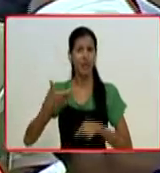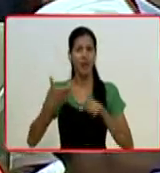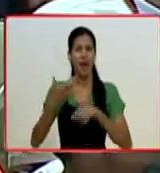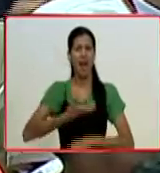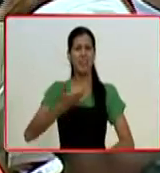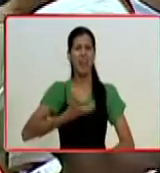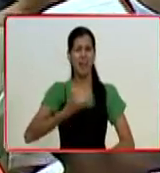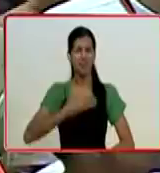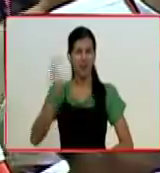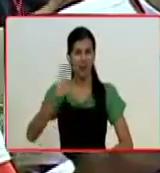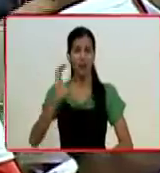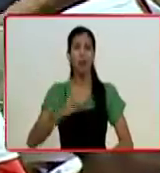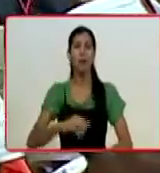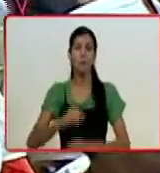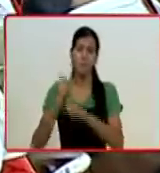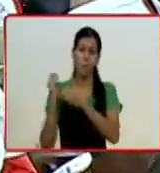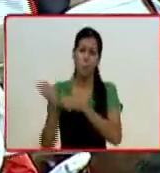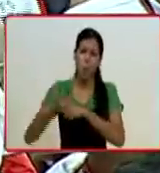El vampiro,